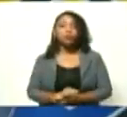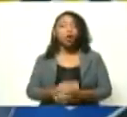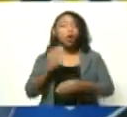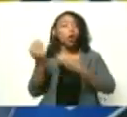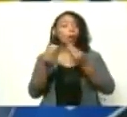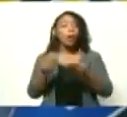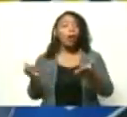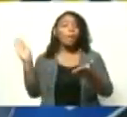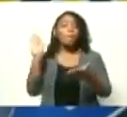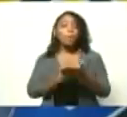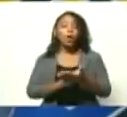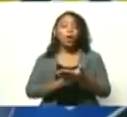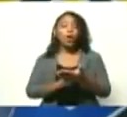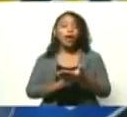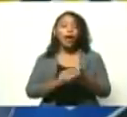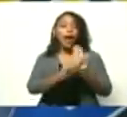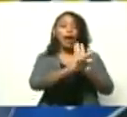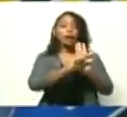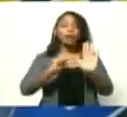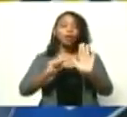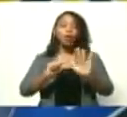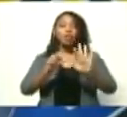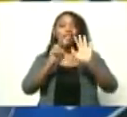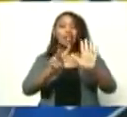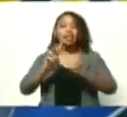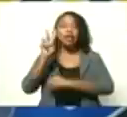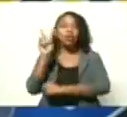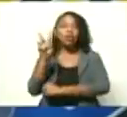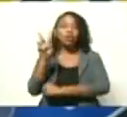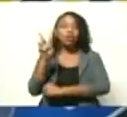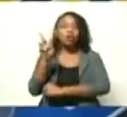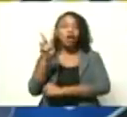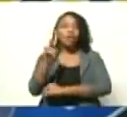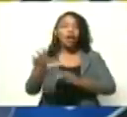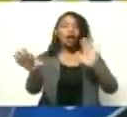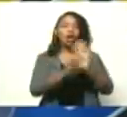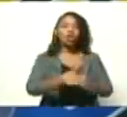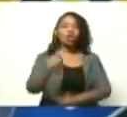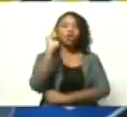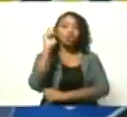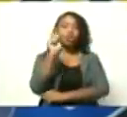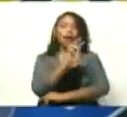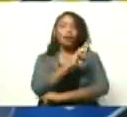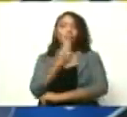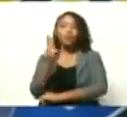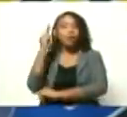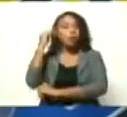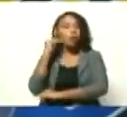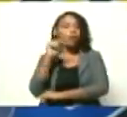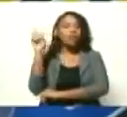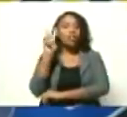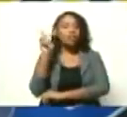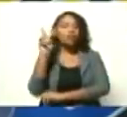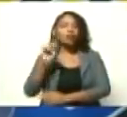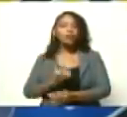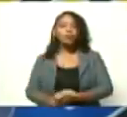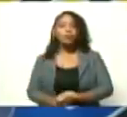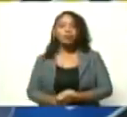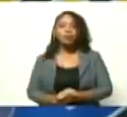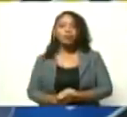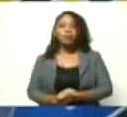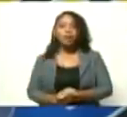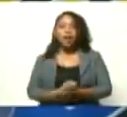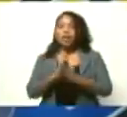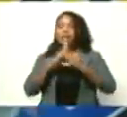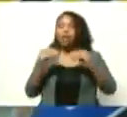lo establece el artículo 72 de la Constitución de la República Bolivariana de Venezuela. Es